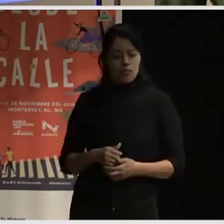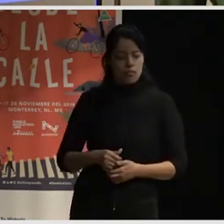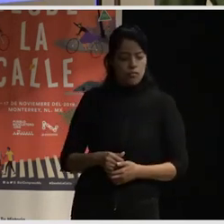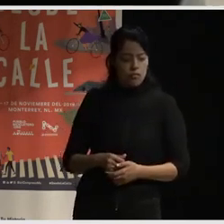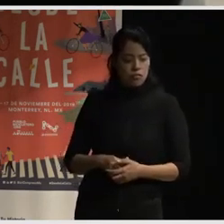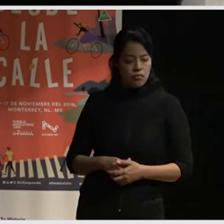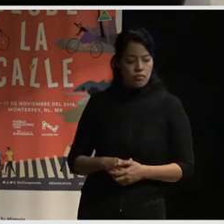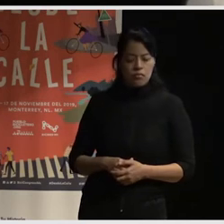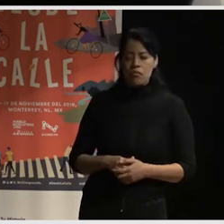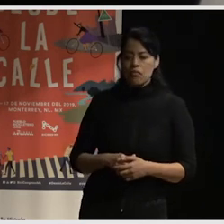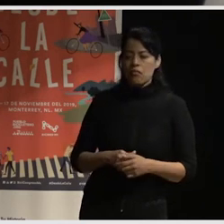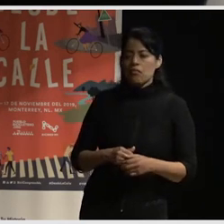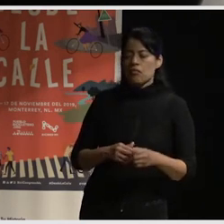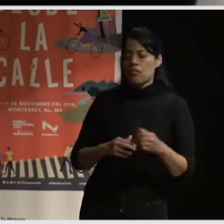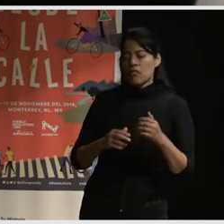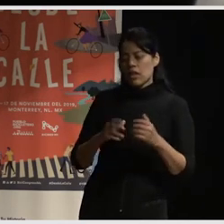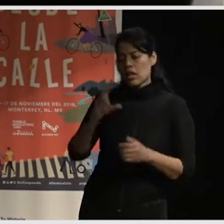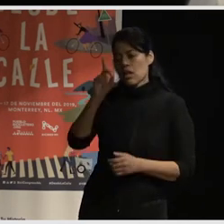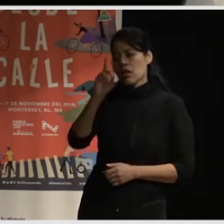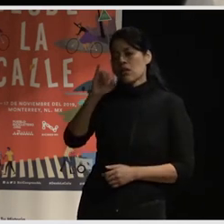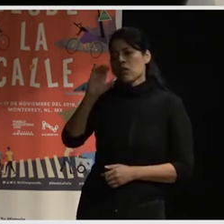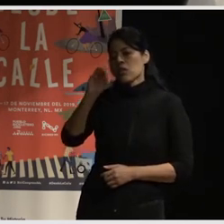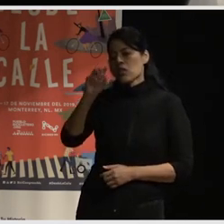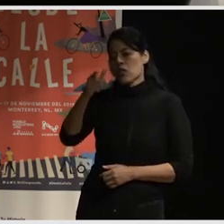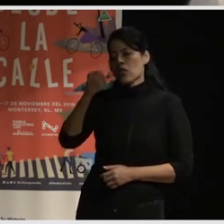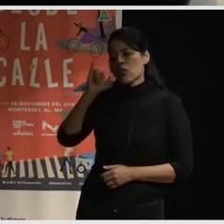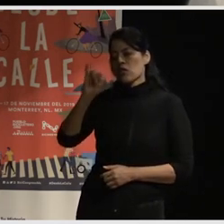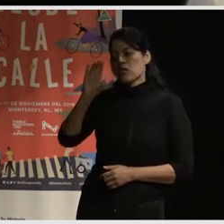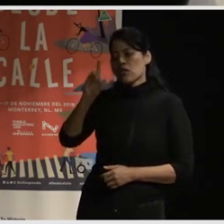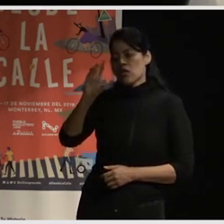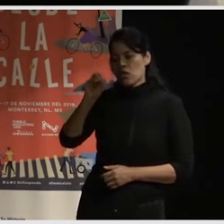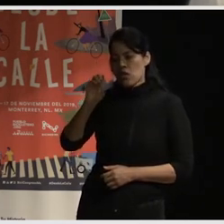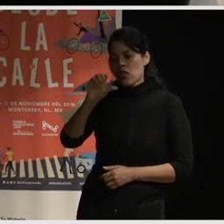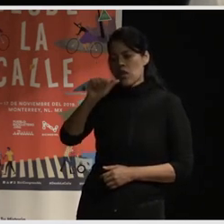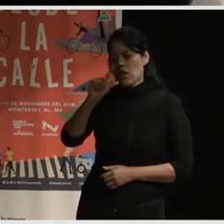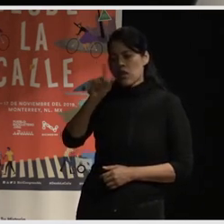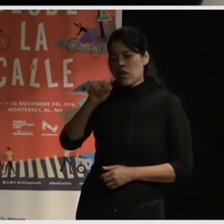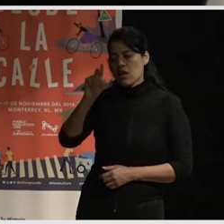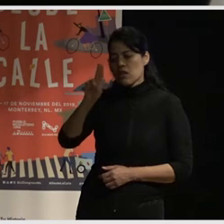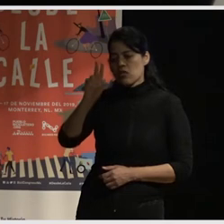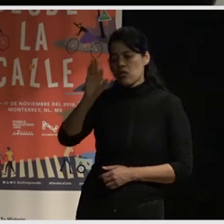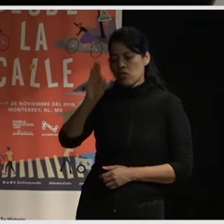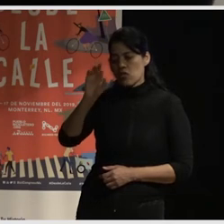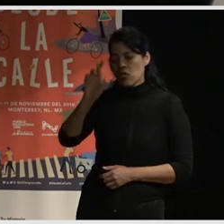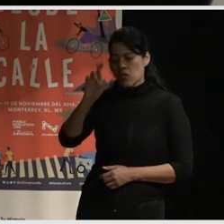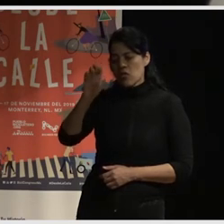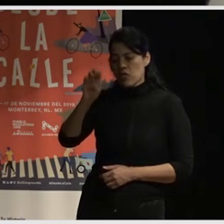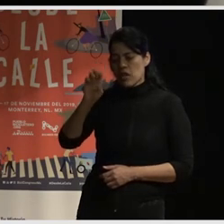la norma de dióxido de azufre que es uno de los componentes emitidos por los complejos petroquímicos